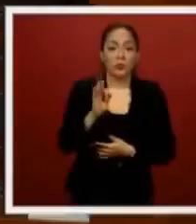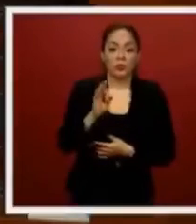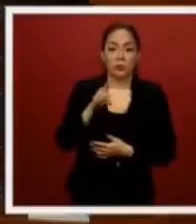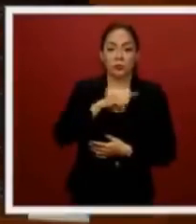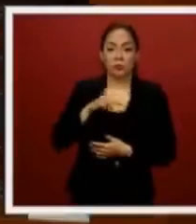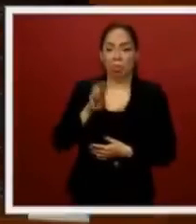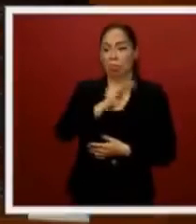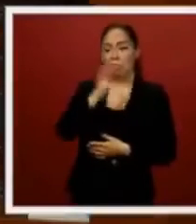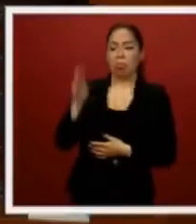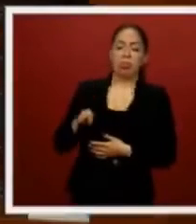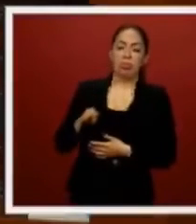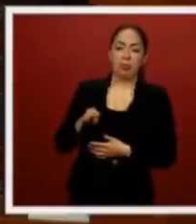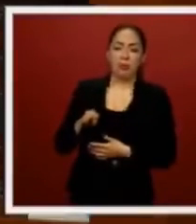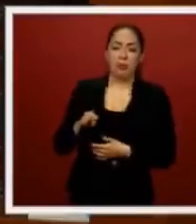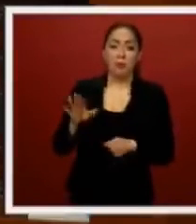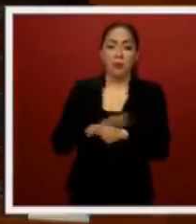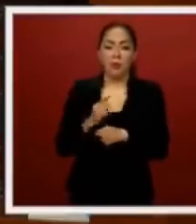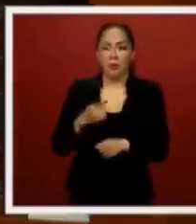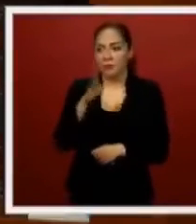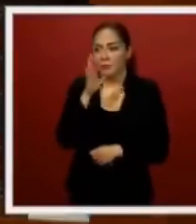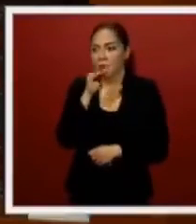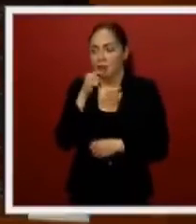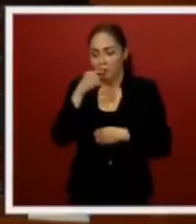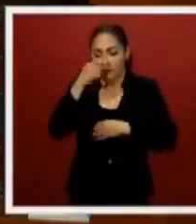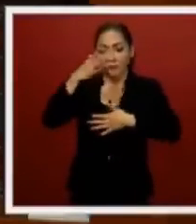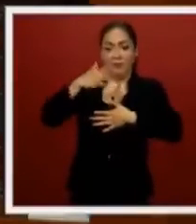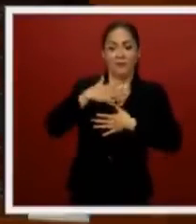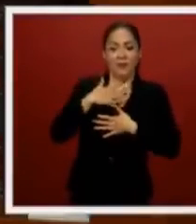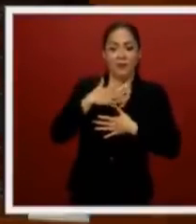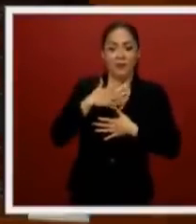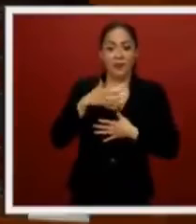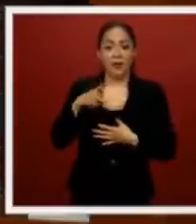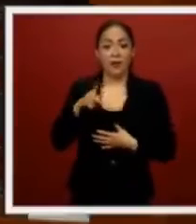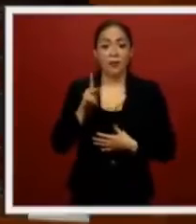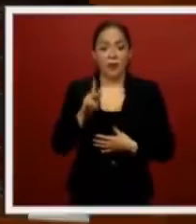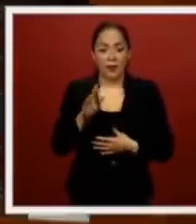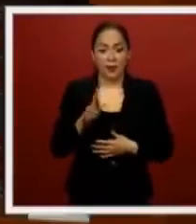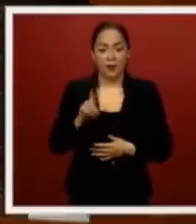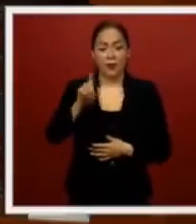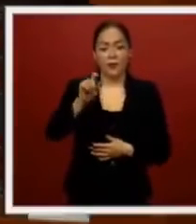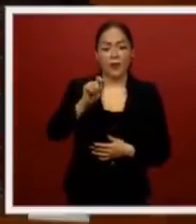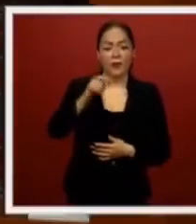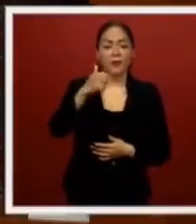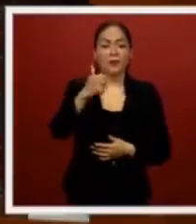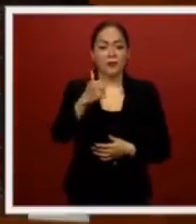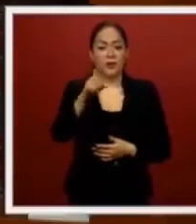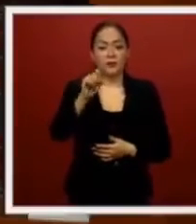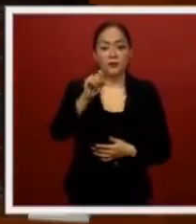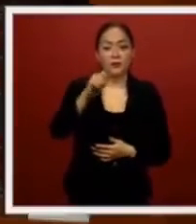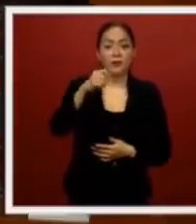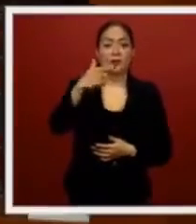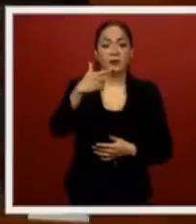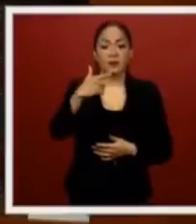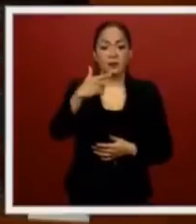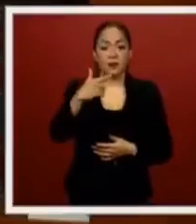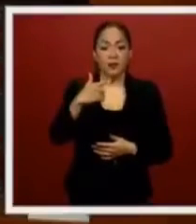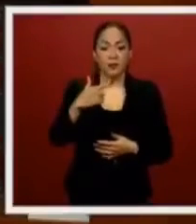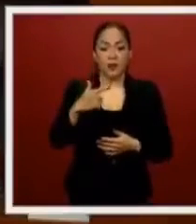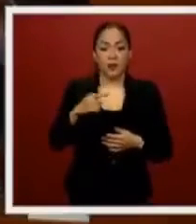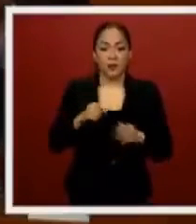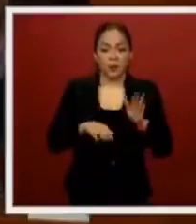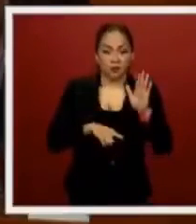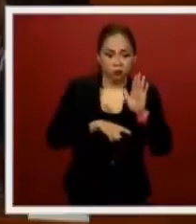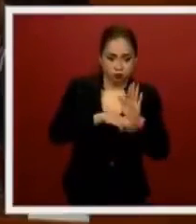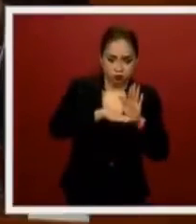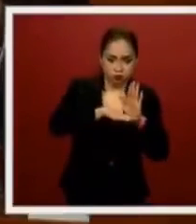entonces moriríamos por falta de oxígeno. Pero si rebasa los 26, 27, se incendiaría